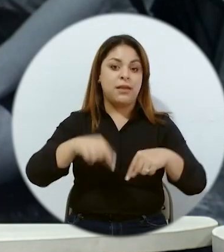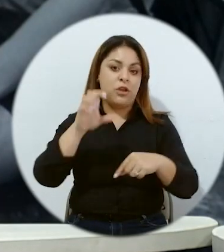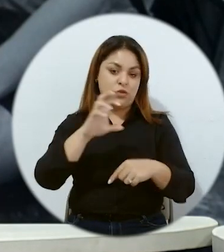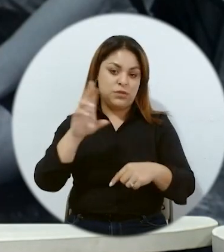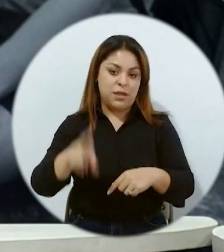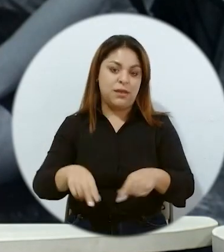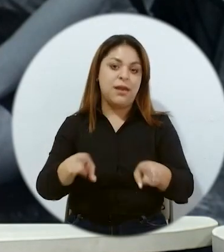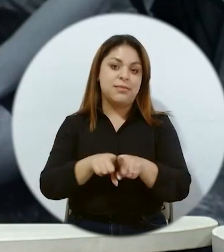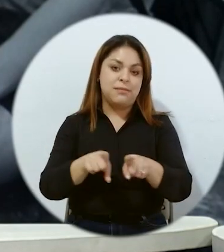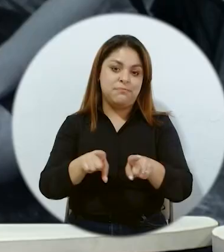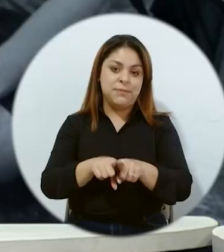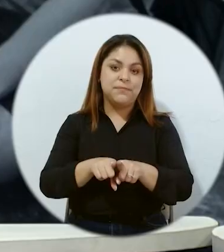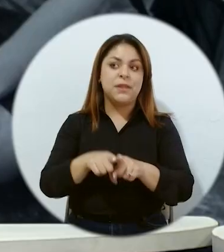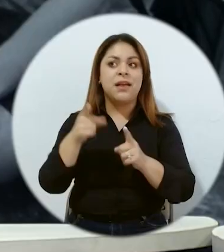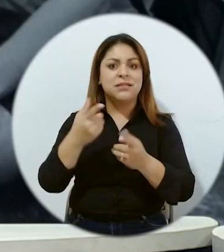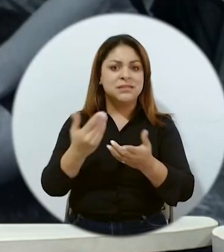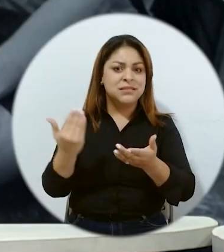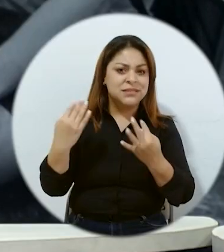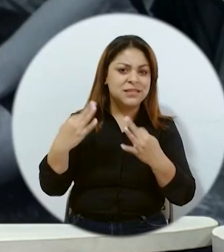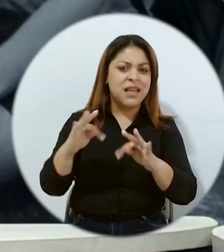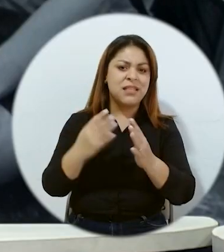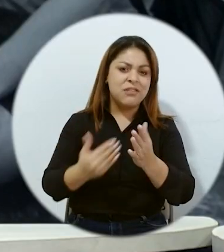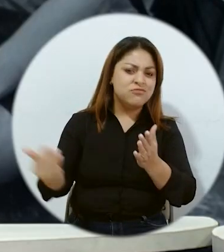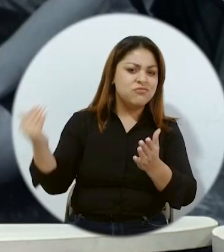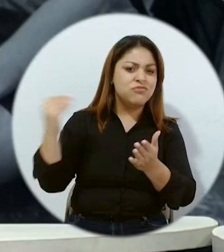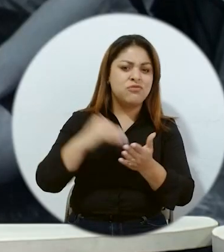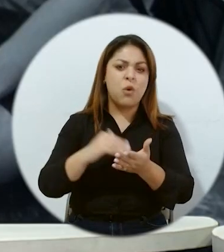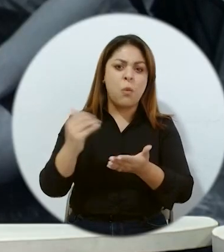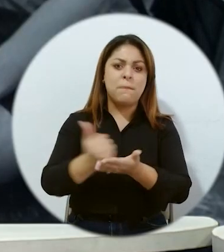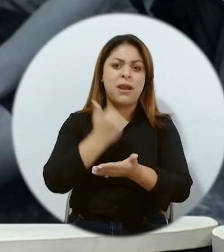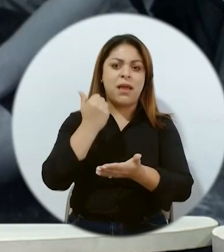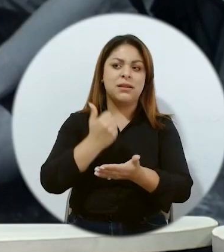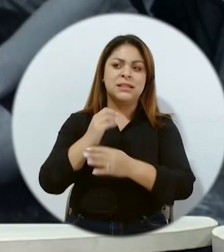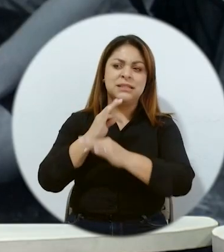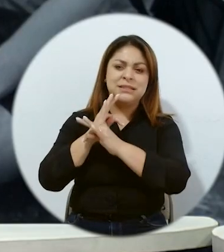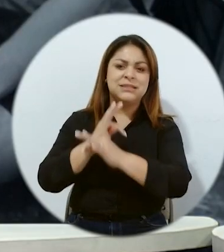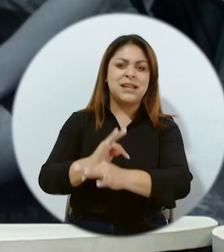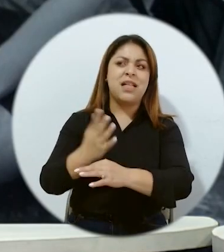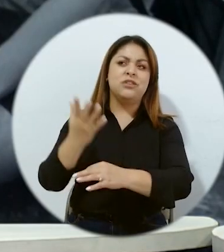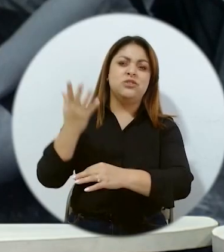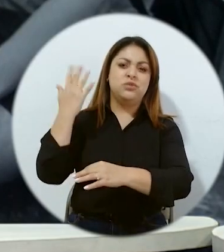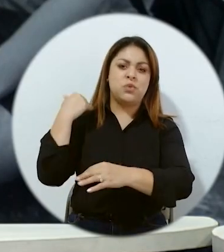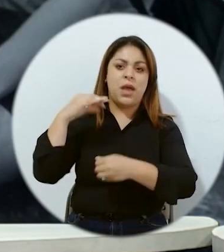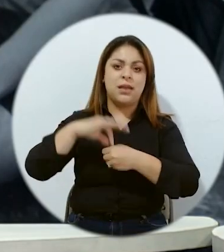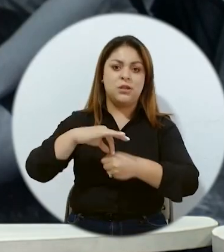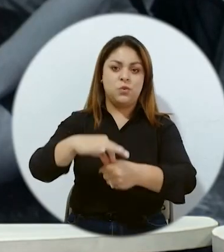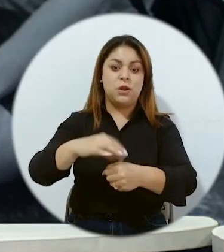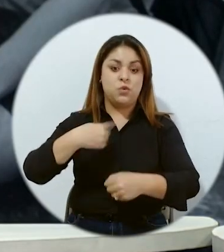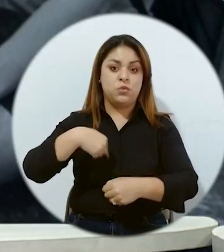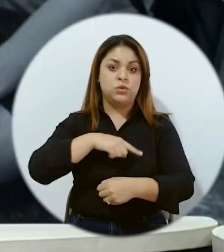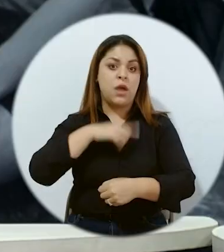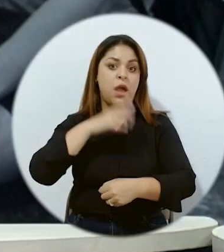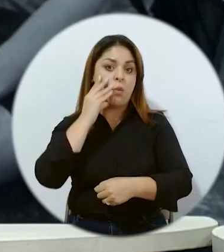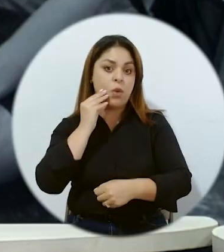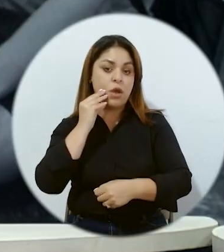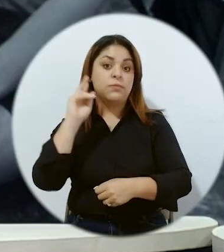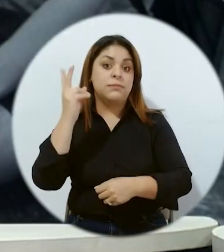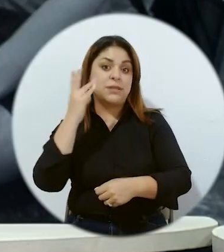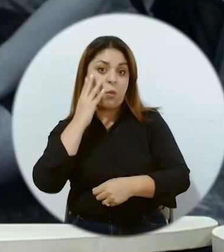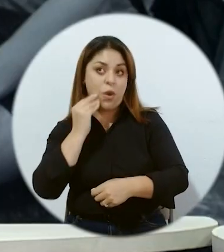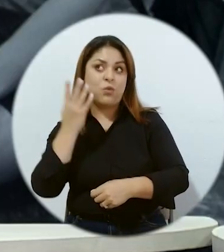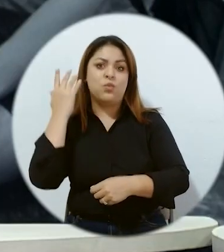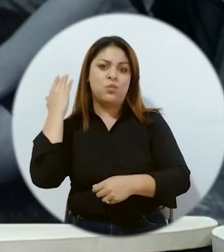Rica no ha de ser la excepción, se está recuperando precisamente toda esa tradición agrícola que nuestros abuelos y